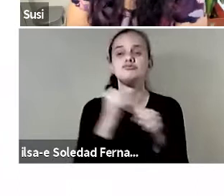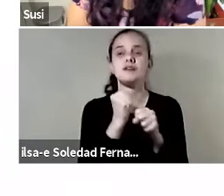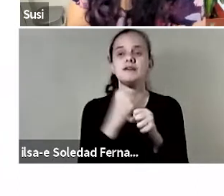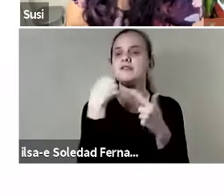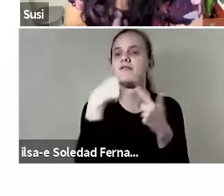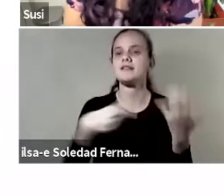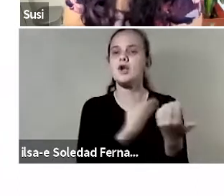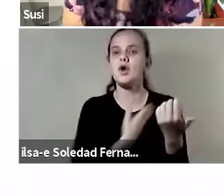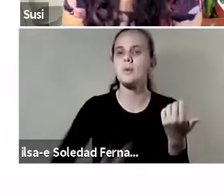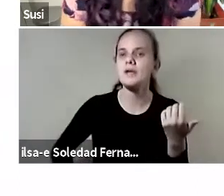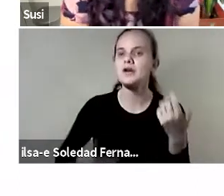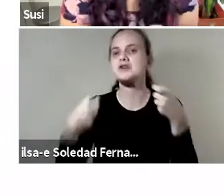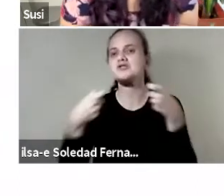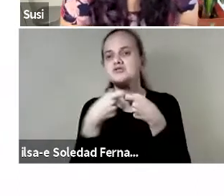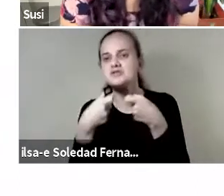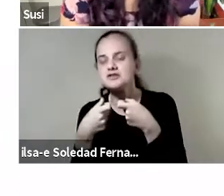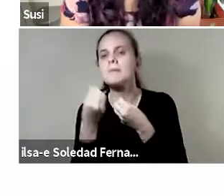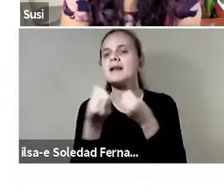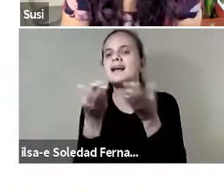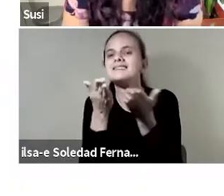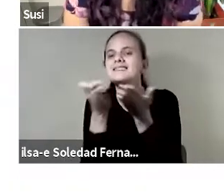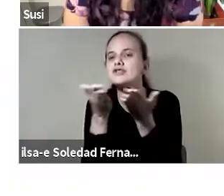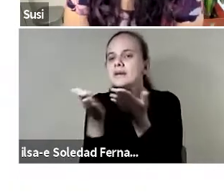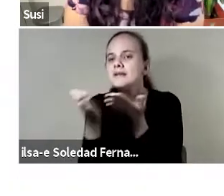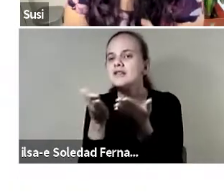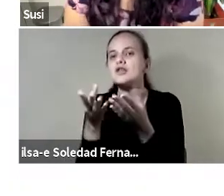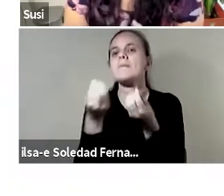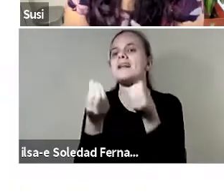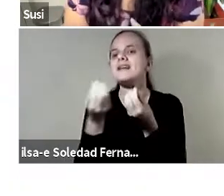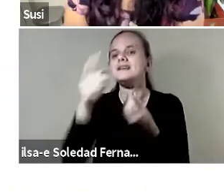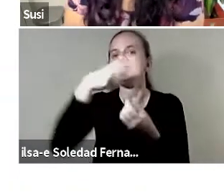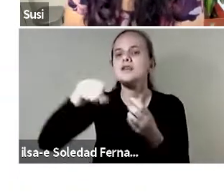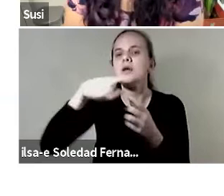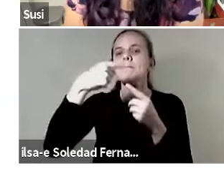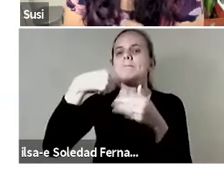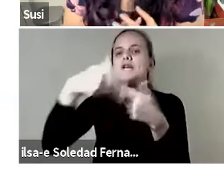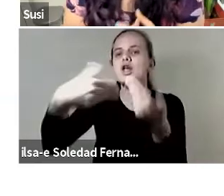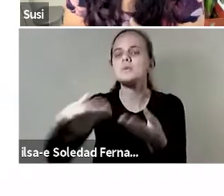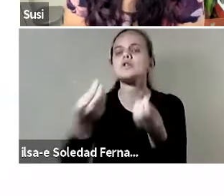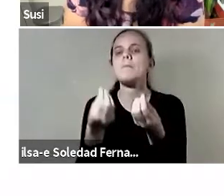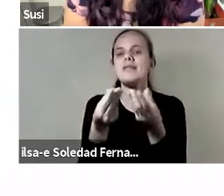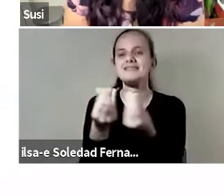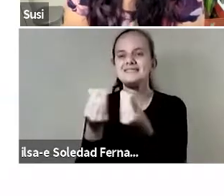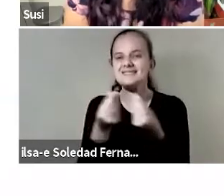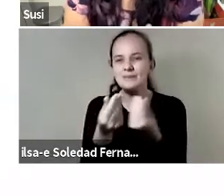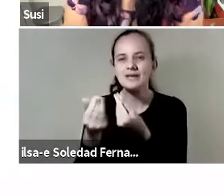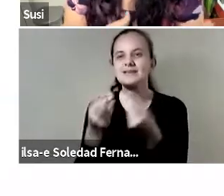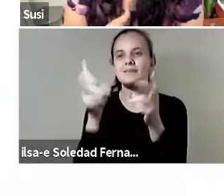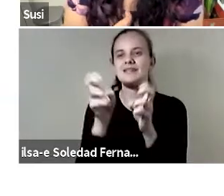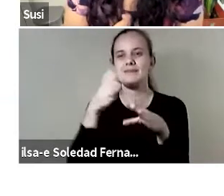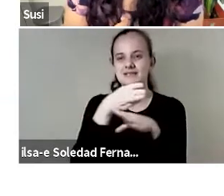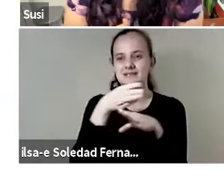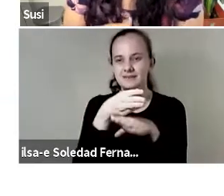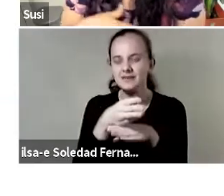más diversas, y actualmente estoy trabajando para distintas empresas, organizaciones y gobiernos de todo el mundo en asesoramiento para accesibilizar